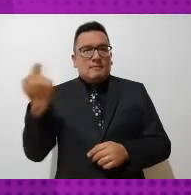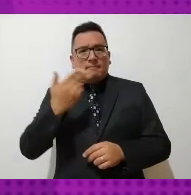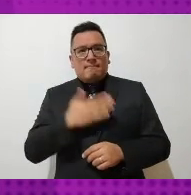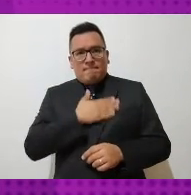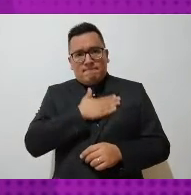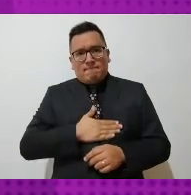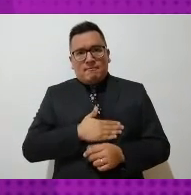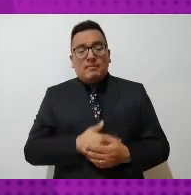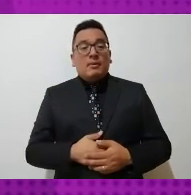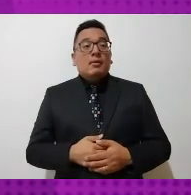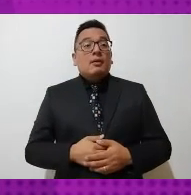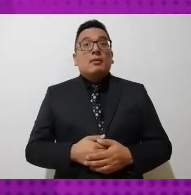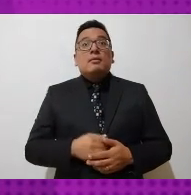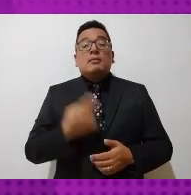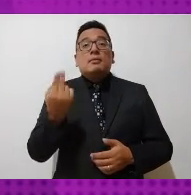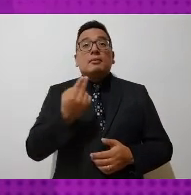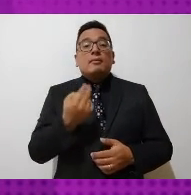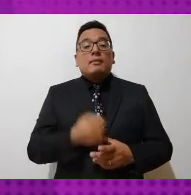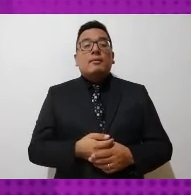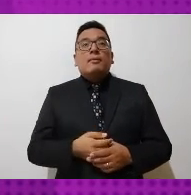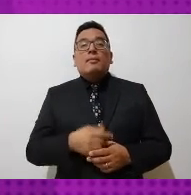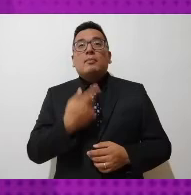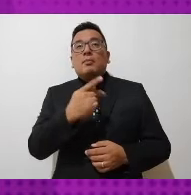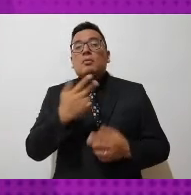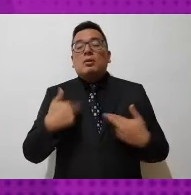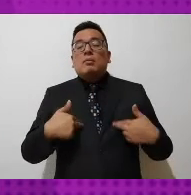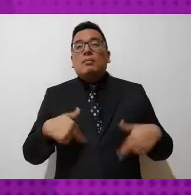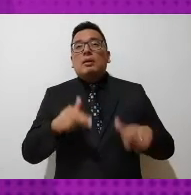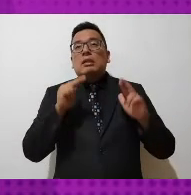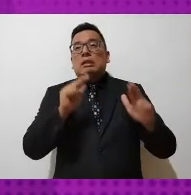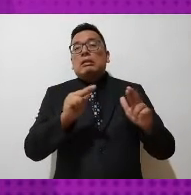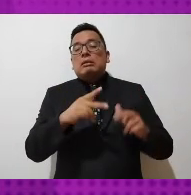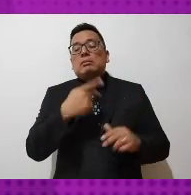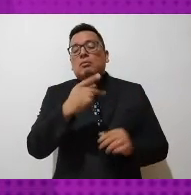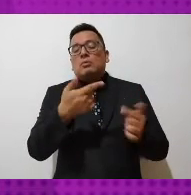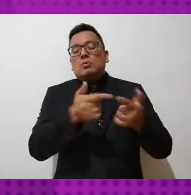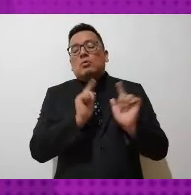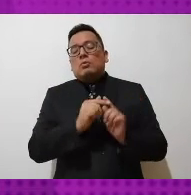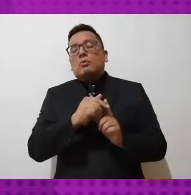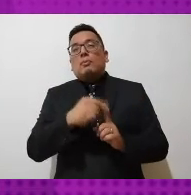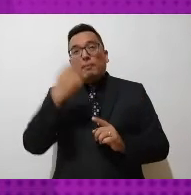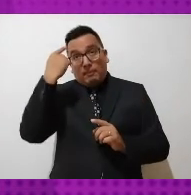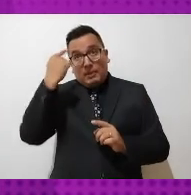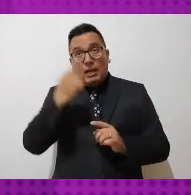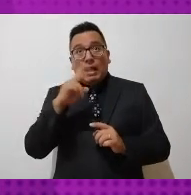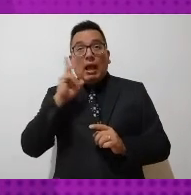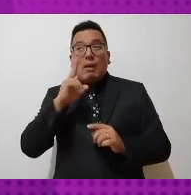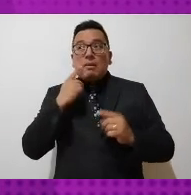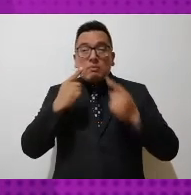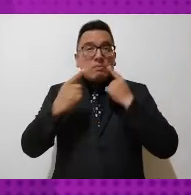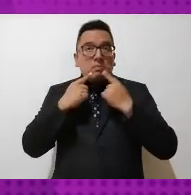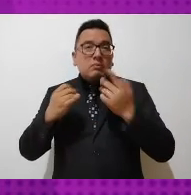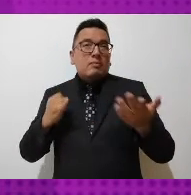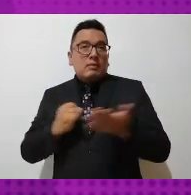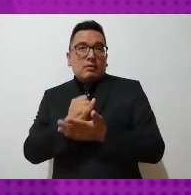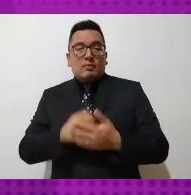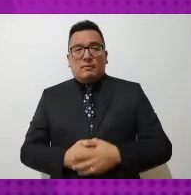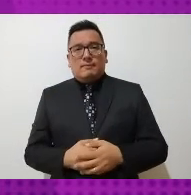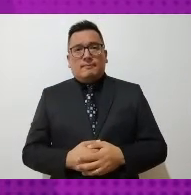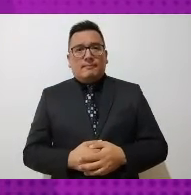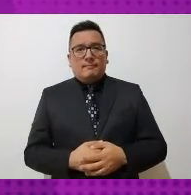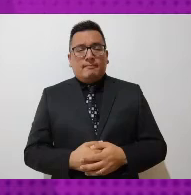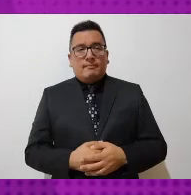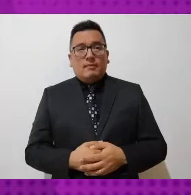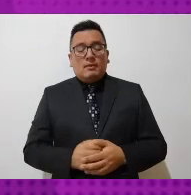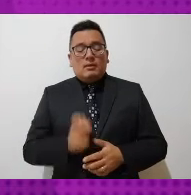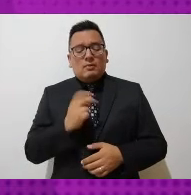justicia, de que tienen que estar representados en los grupos donde se toma el poder. Es un principio